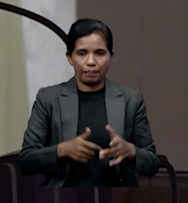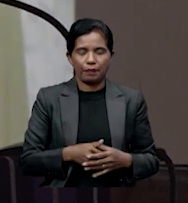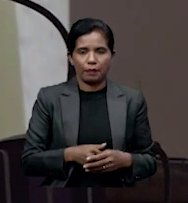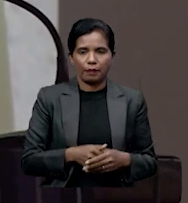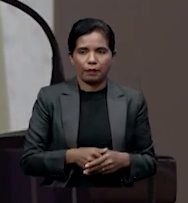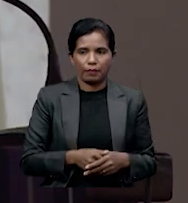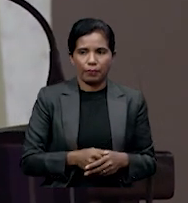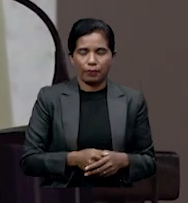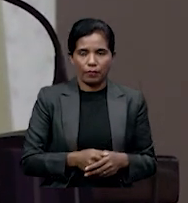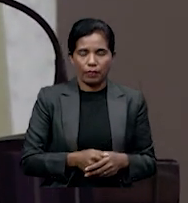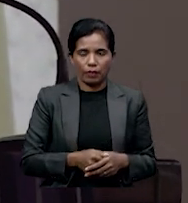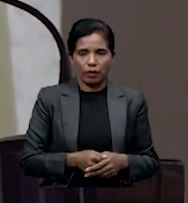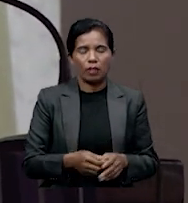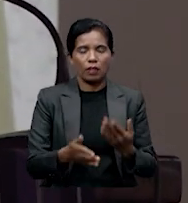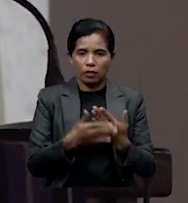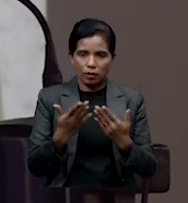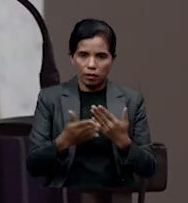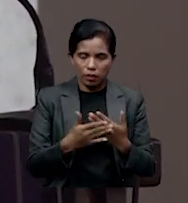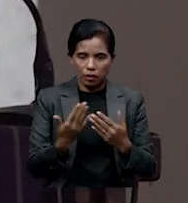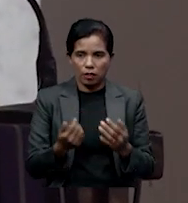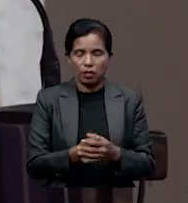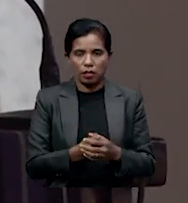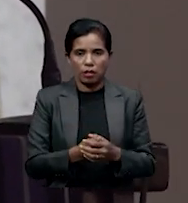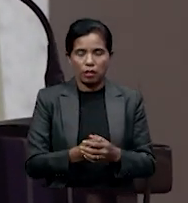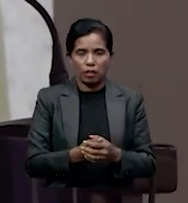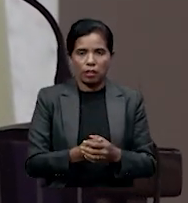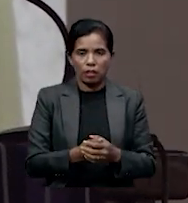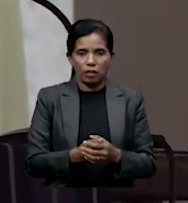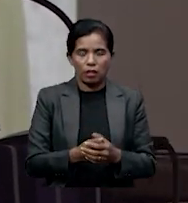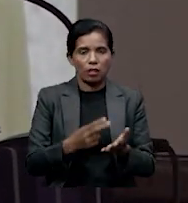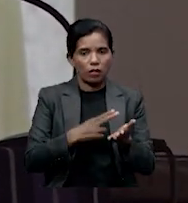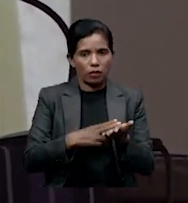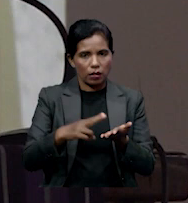Mi simplicidad, mi honestidad,